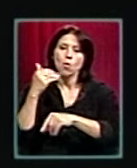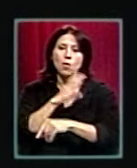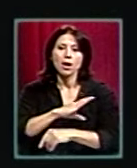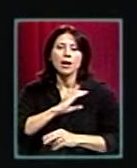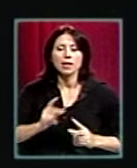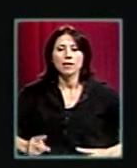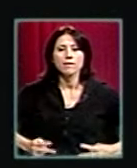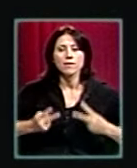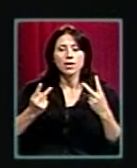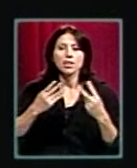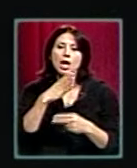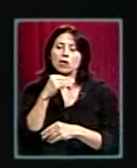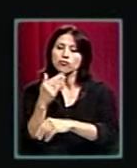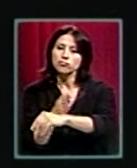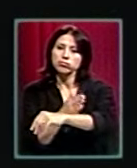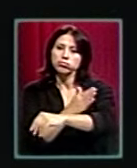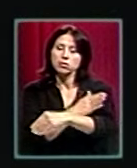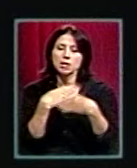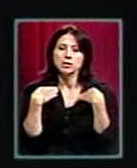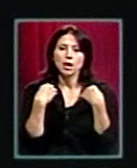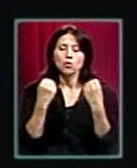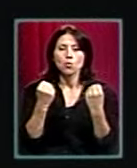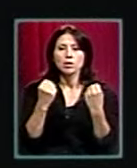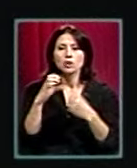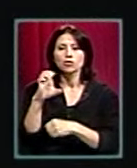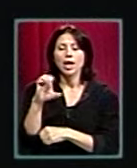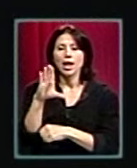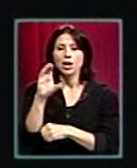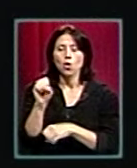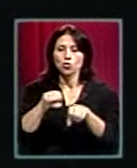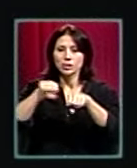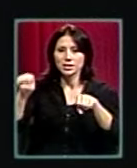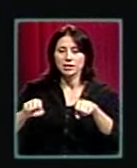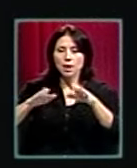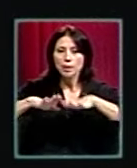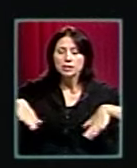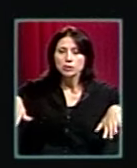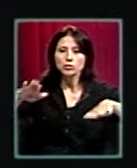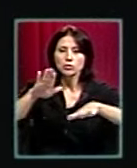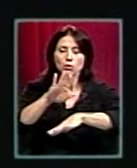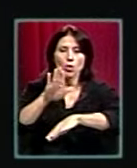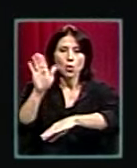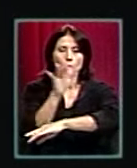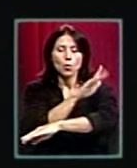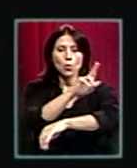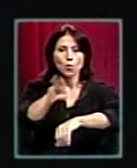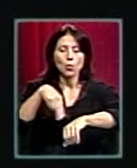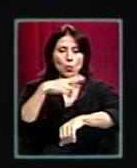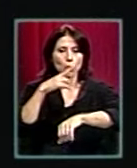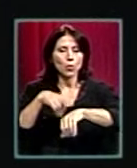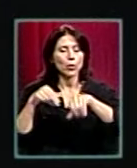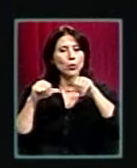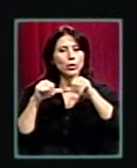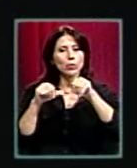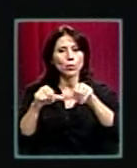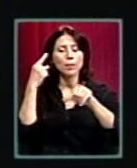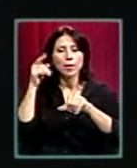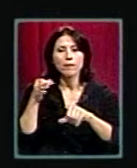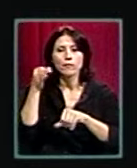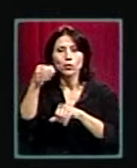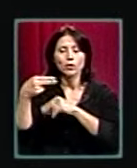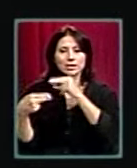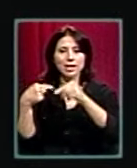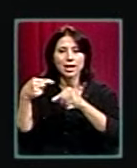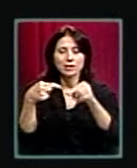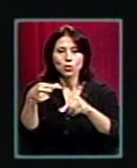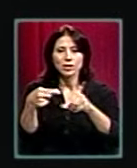y mejorar la salud de los ecosistemas y que perdure los recursos naturales para las futuras generaciones. Y